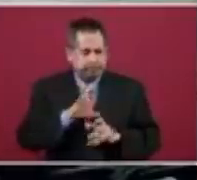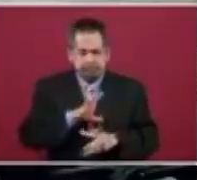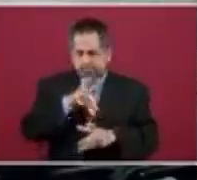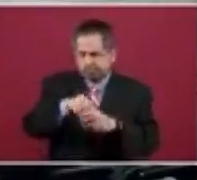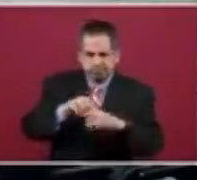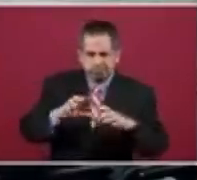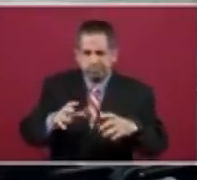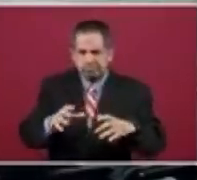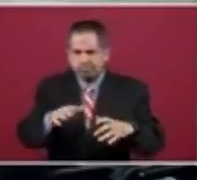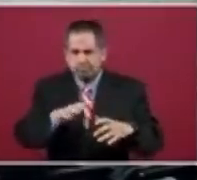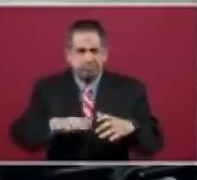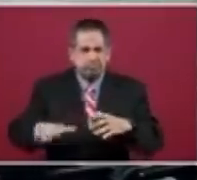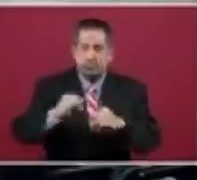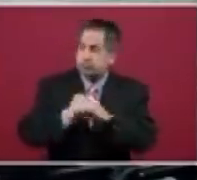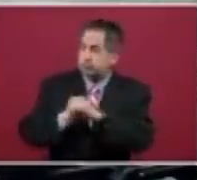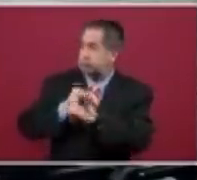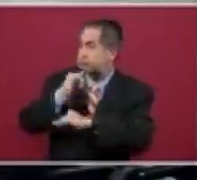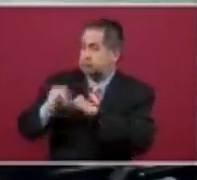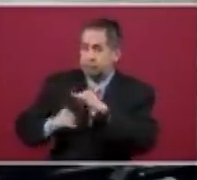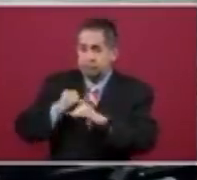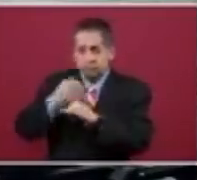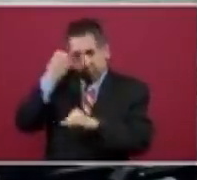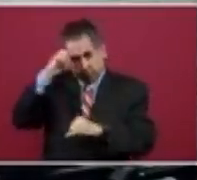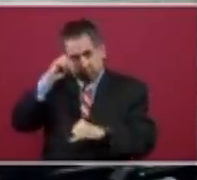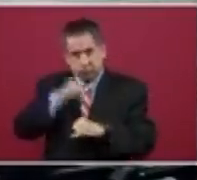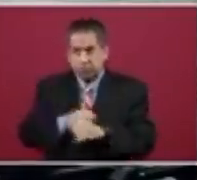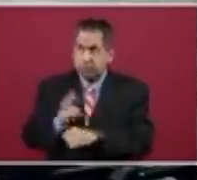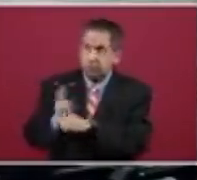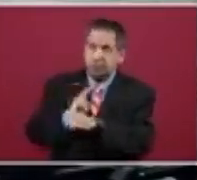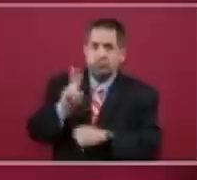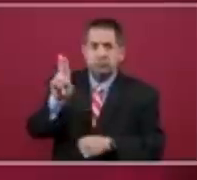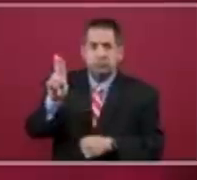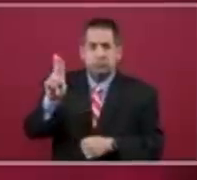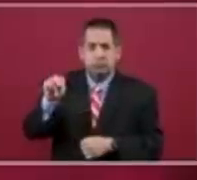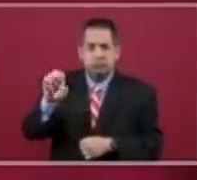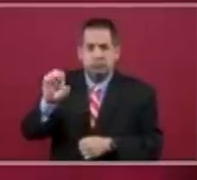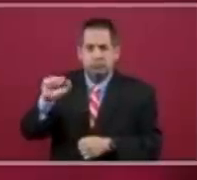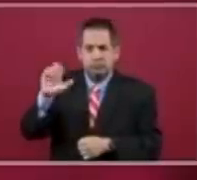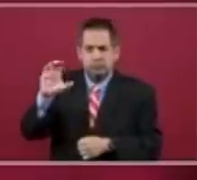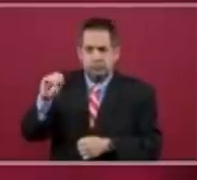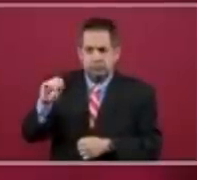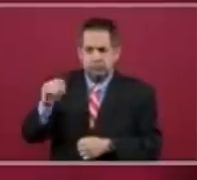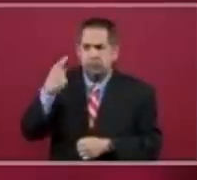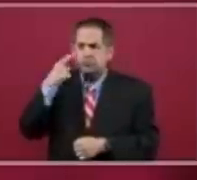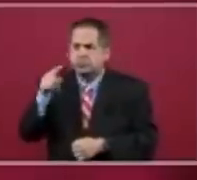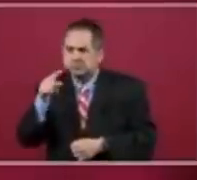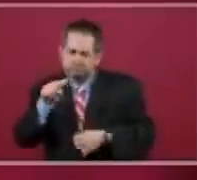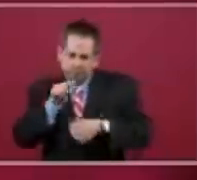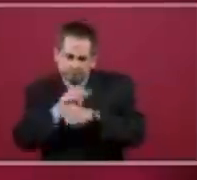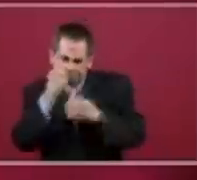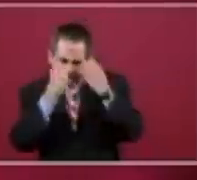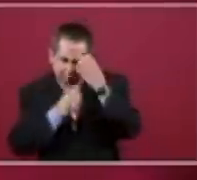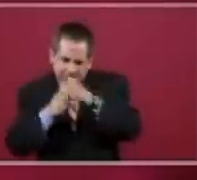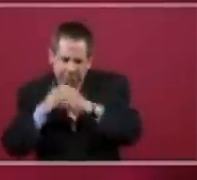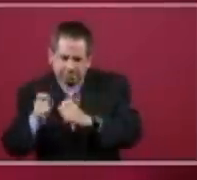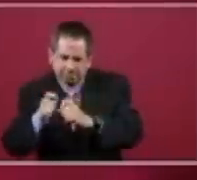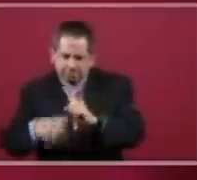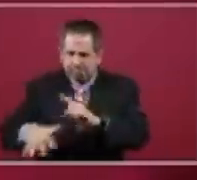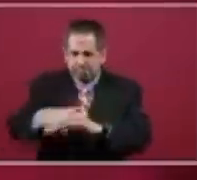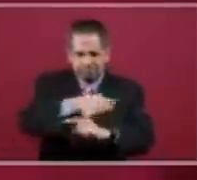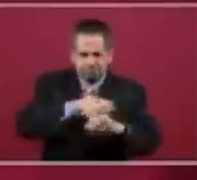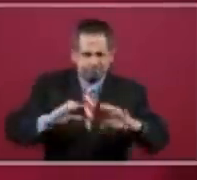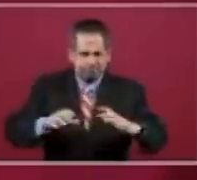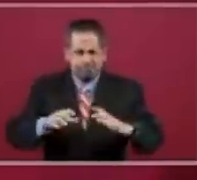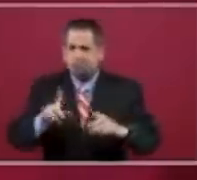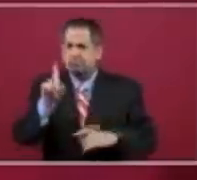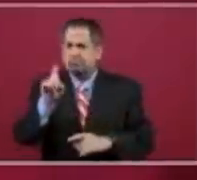a organismos internacionales, en especial a la UNESCO, para hacer una evaluación sobre la cantidad y calidad